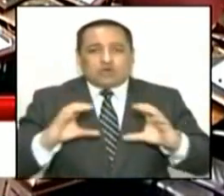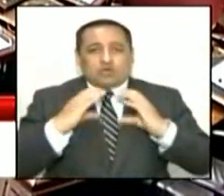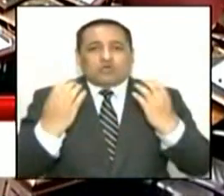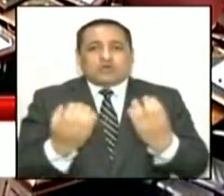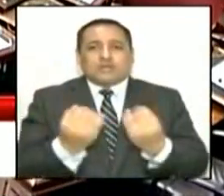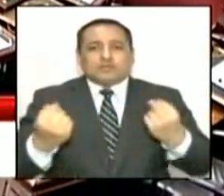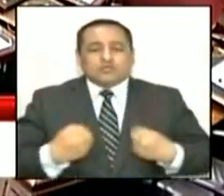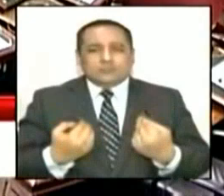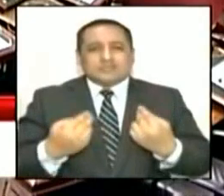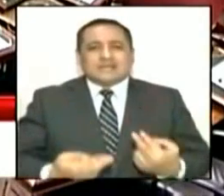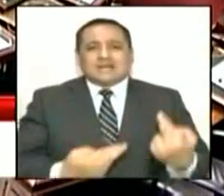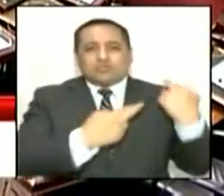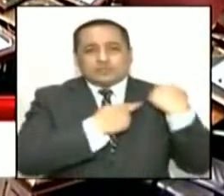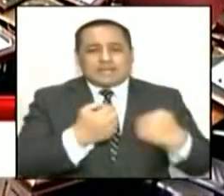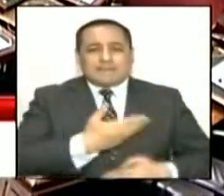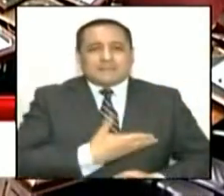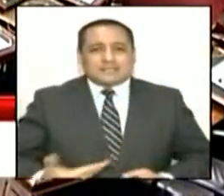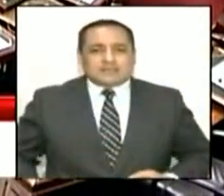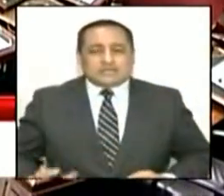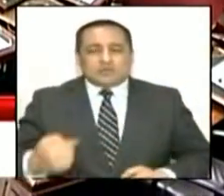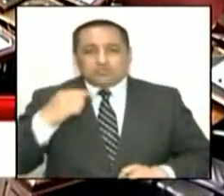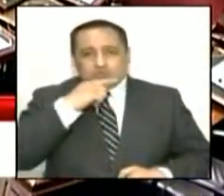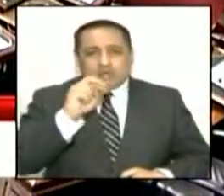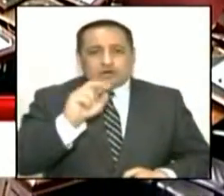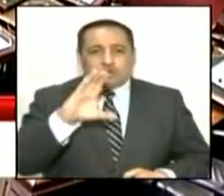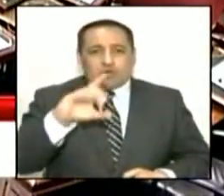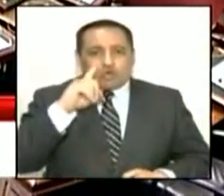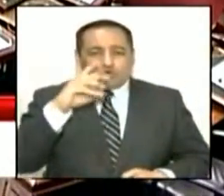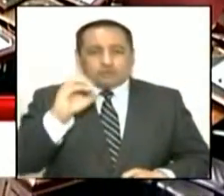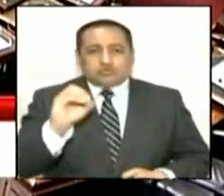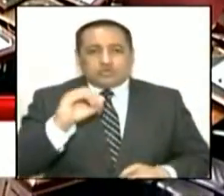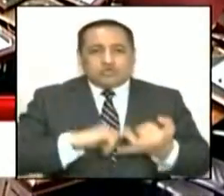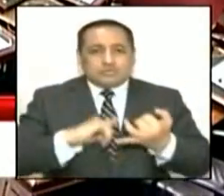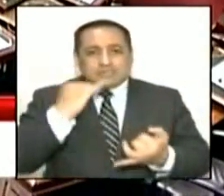actuando como presidenta la congresista Rocío Silva Santisteban Manrique y como